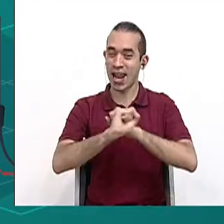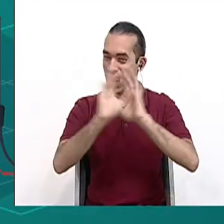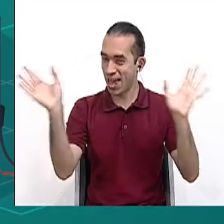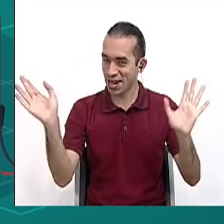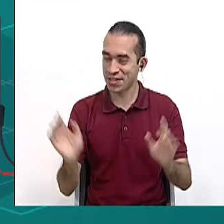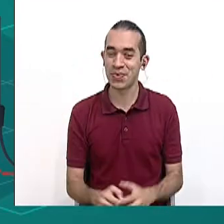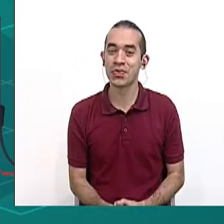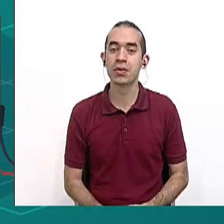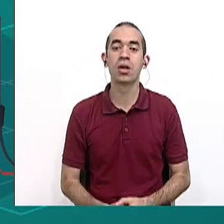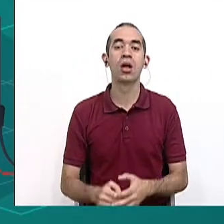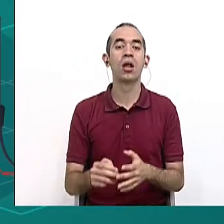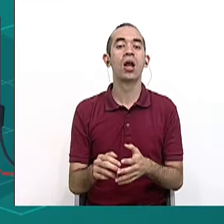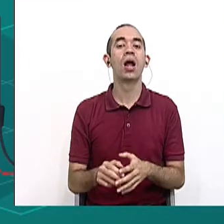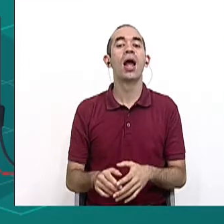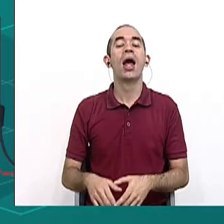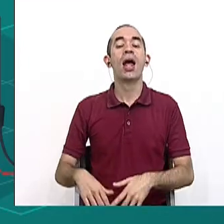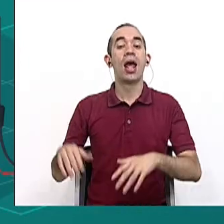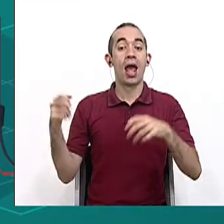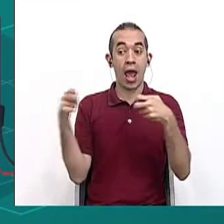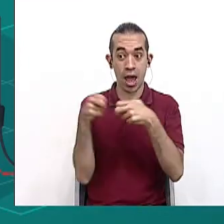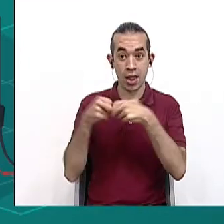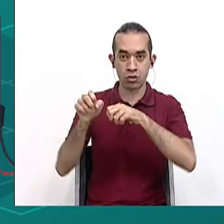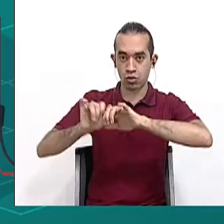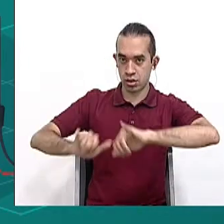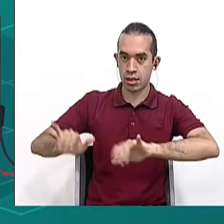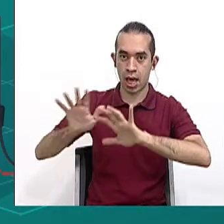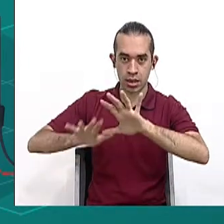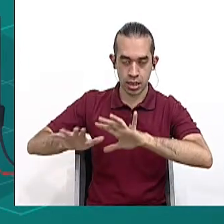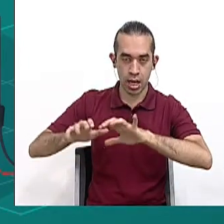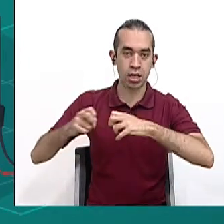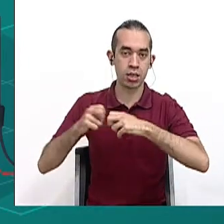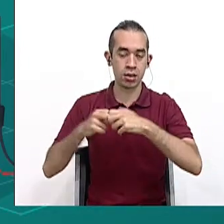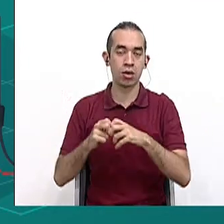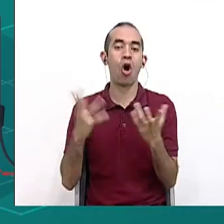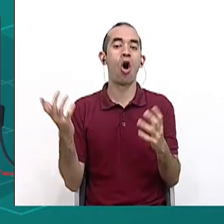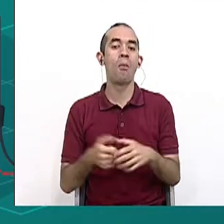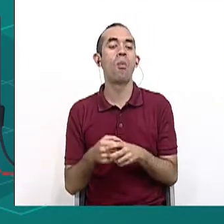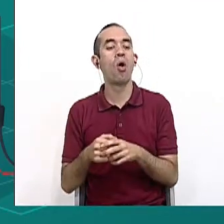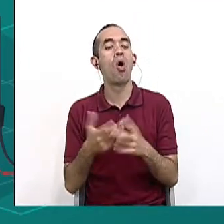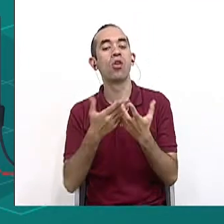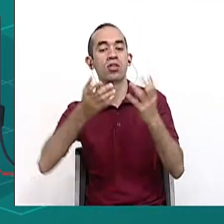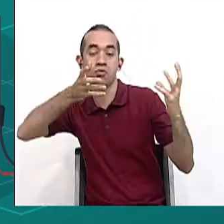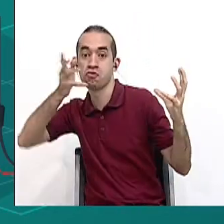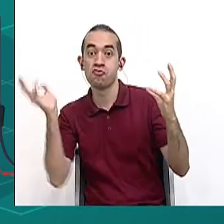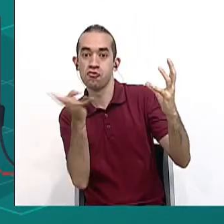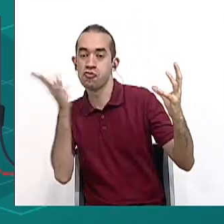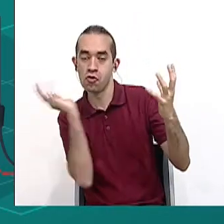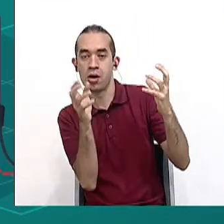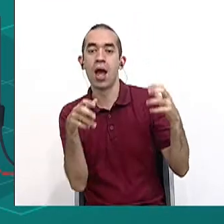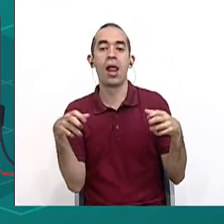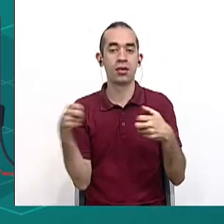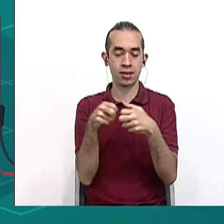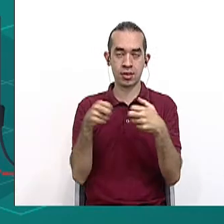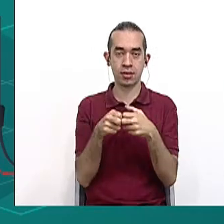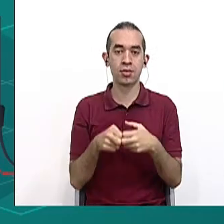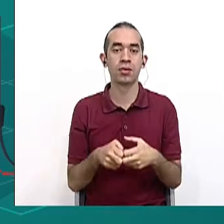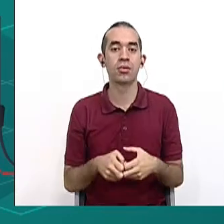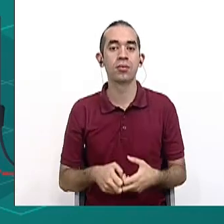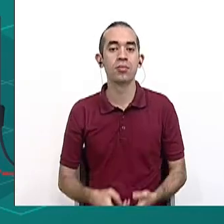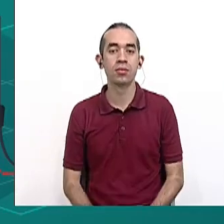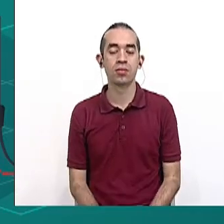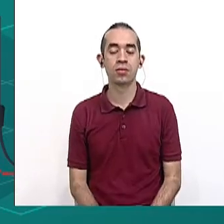desarrollando el concepto de electrostática, las formas de cargar objetos, ¿sí se acuerdan? Estuvimos estudiando